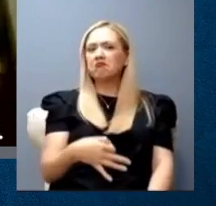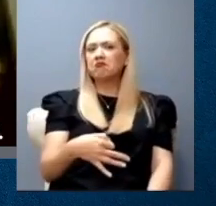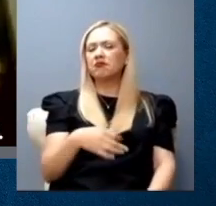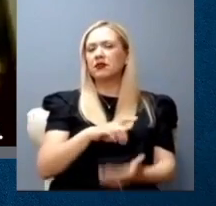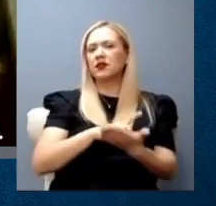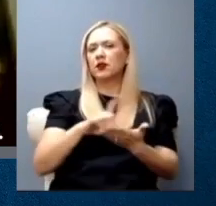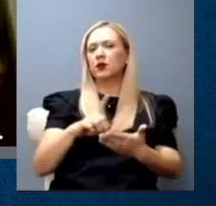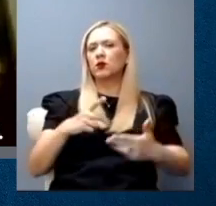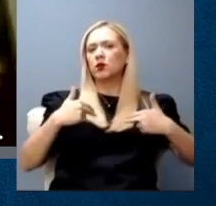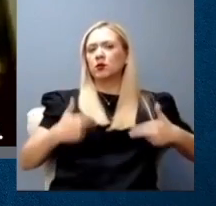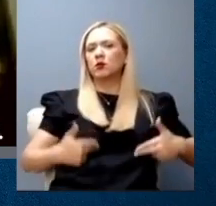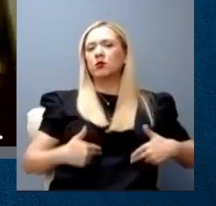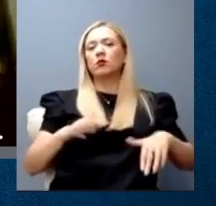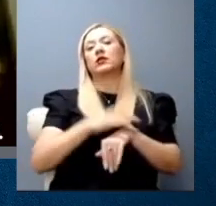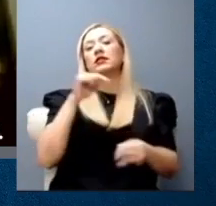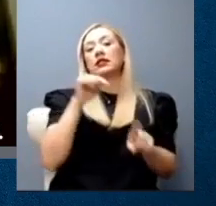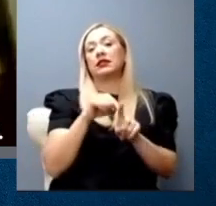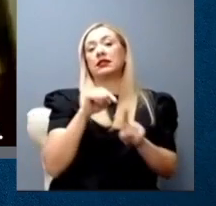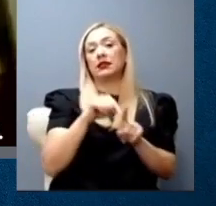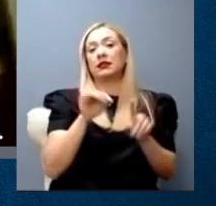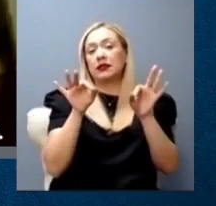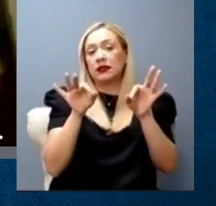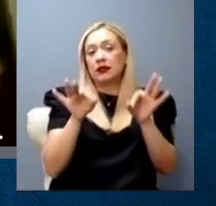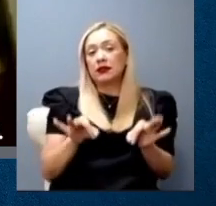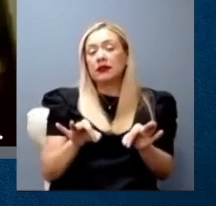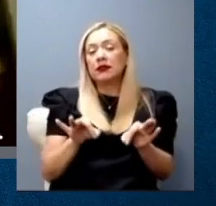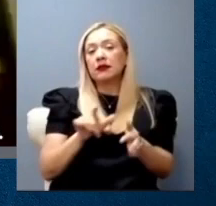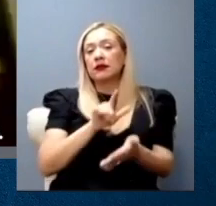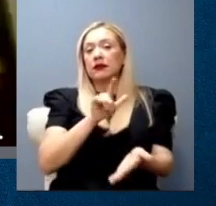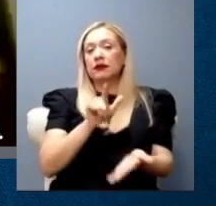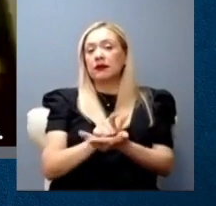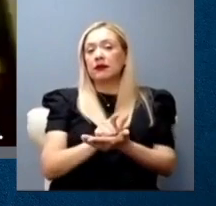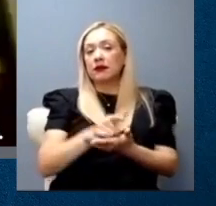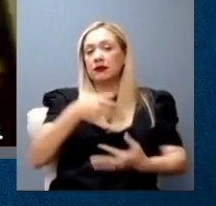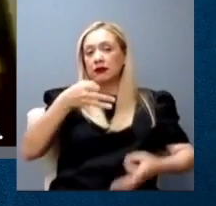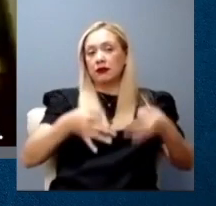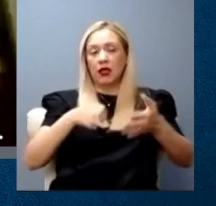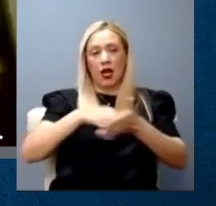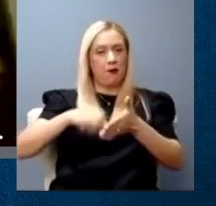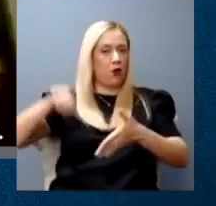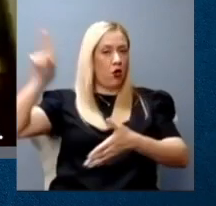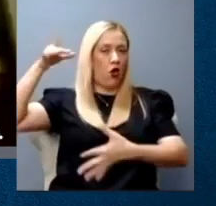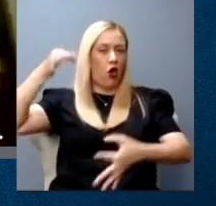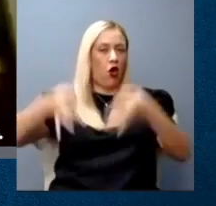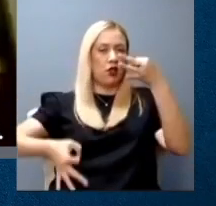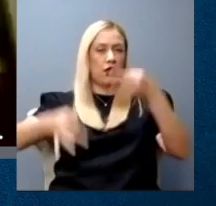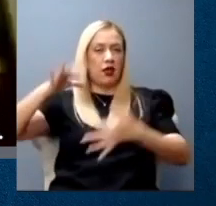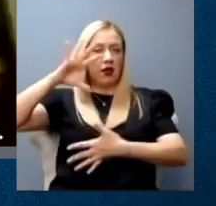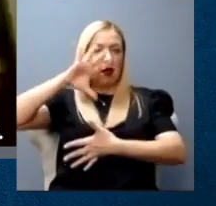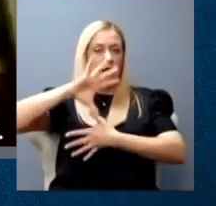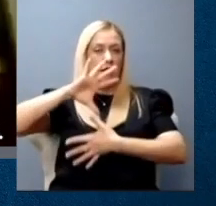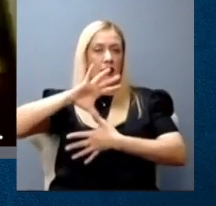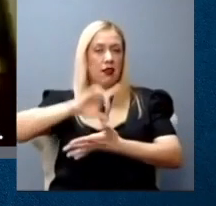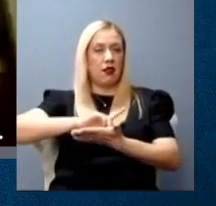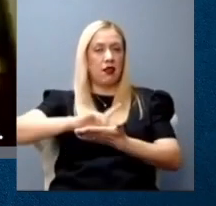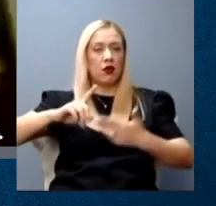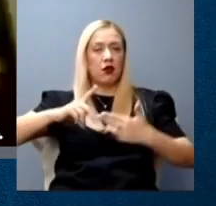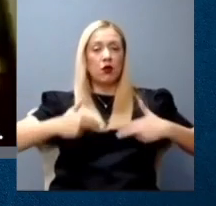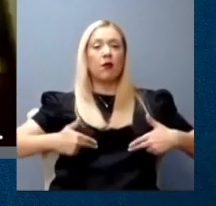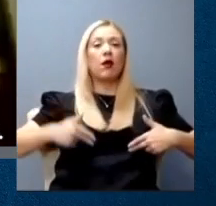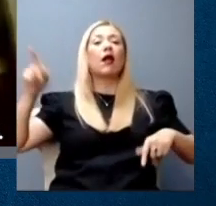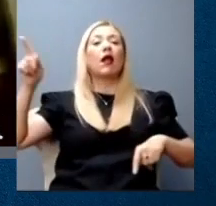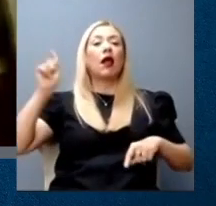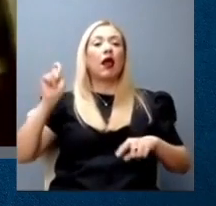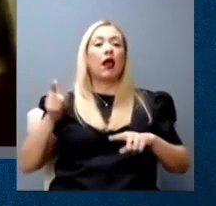un mecanismo judicial, vale decir, la Corte Interamericana de Derechos Humanos, que es precedida por